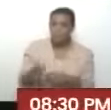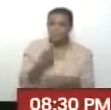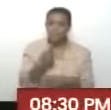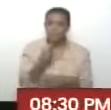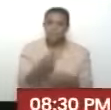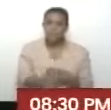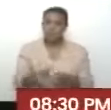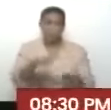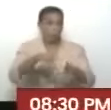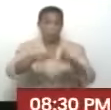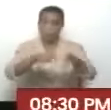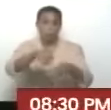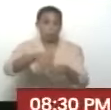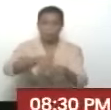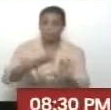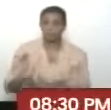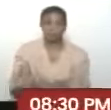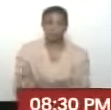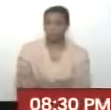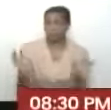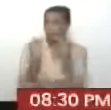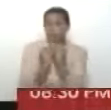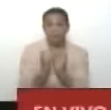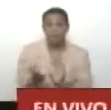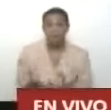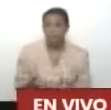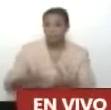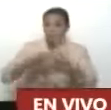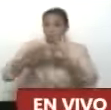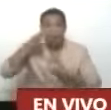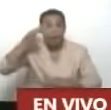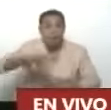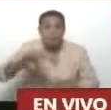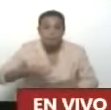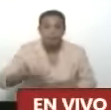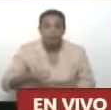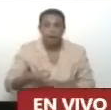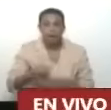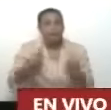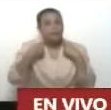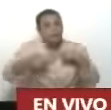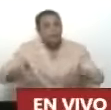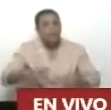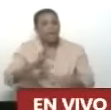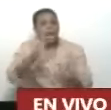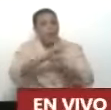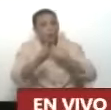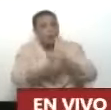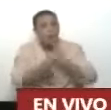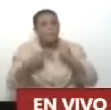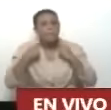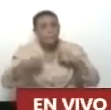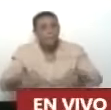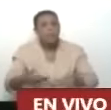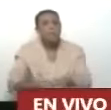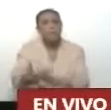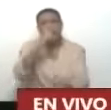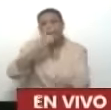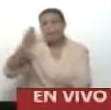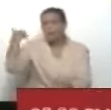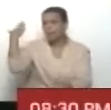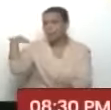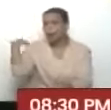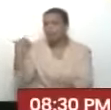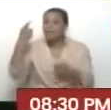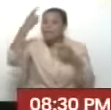el referendo no es vinculante. Entonces, cuando nosotros perdimos la reforma constitucional, que era una importante propuesta que hizo